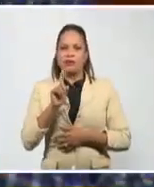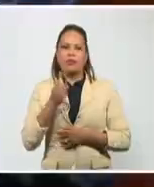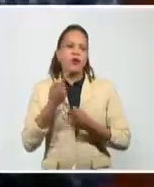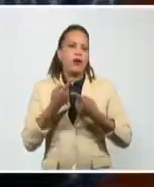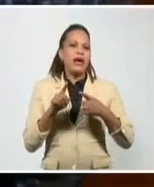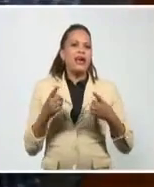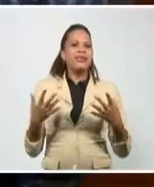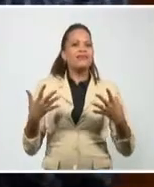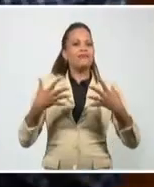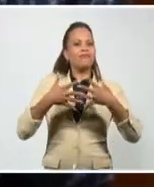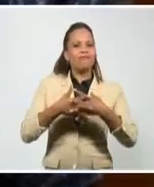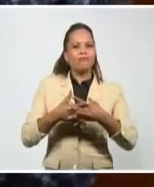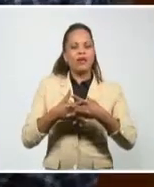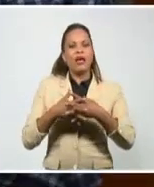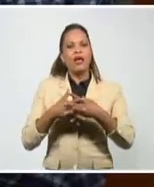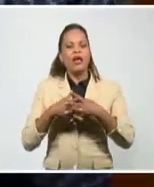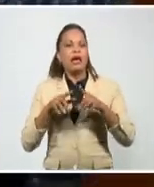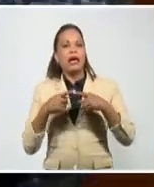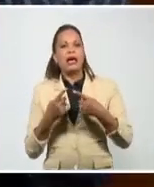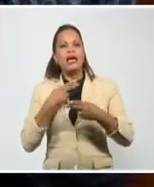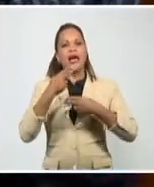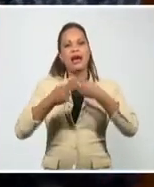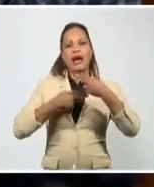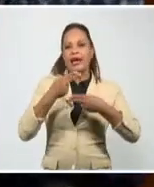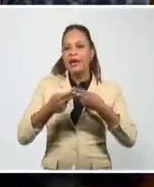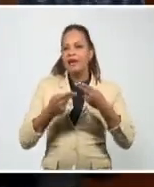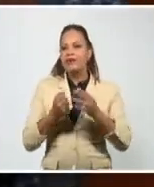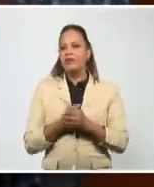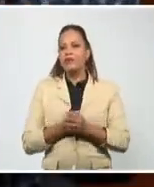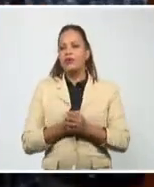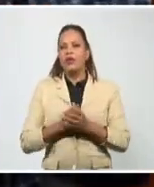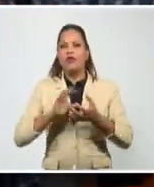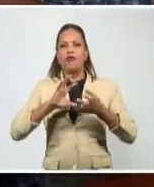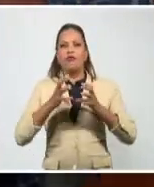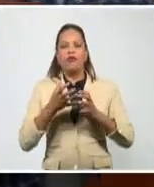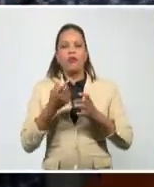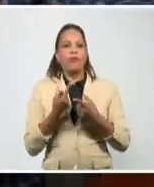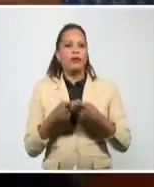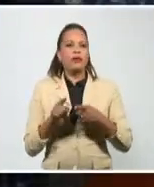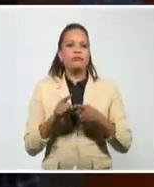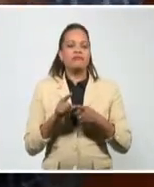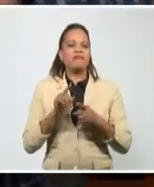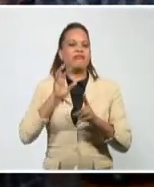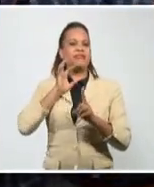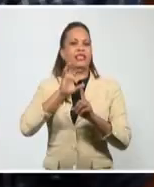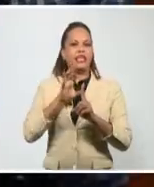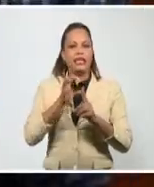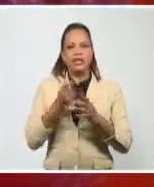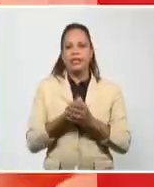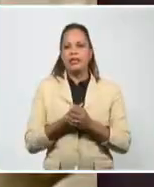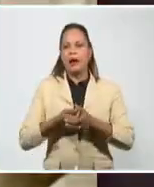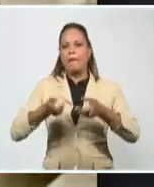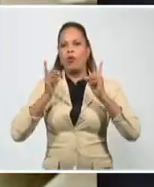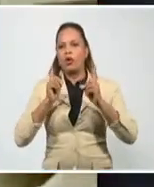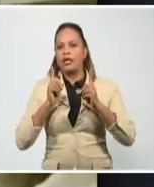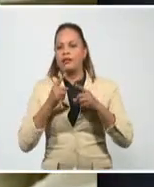ligada a hechos, a actitudes más hipercríticas, más